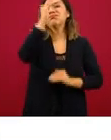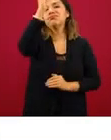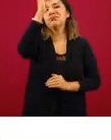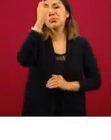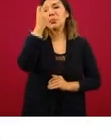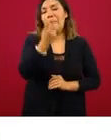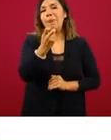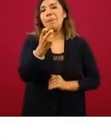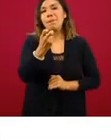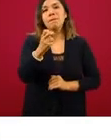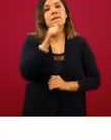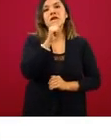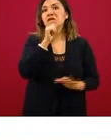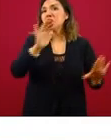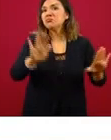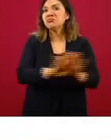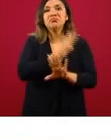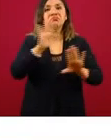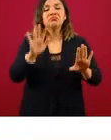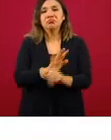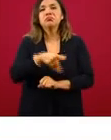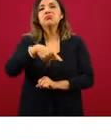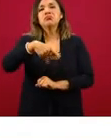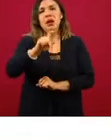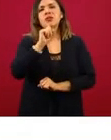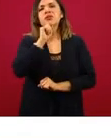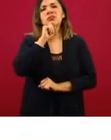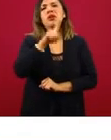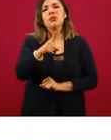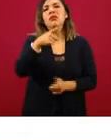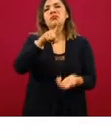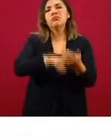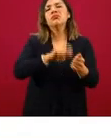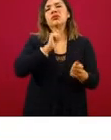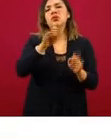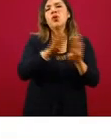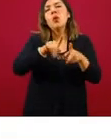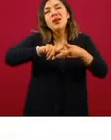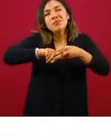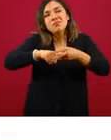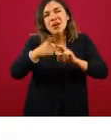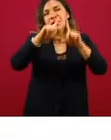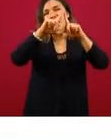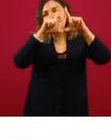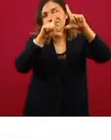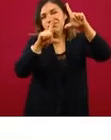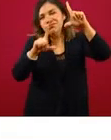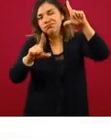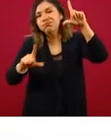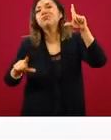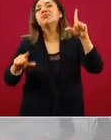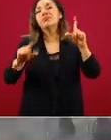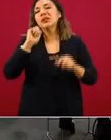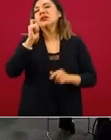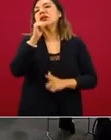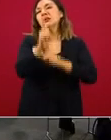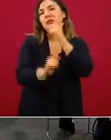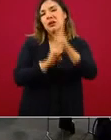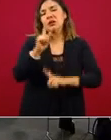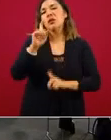55%, sin haberse movido tanto, aunque está también dentro de esa disminución general que representa